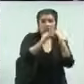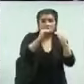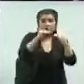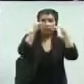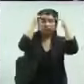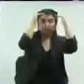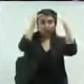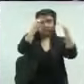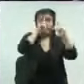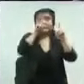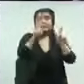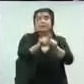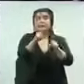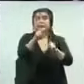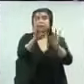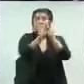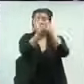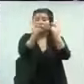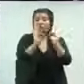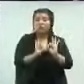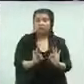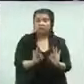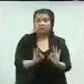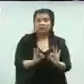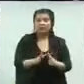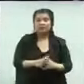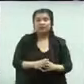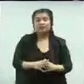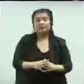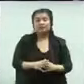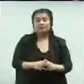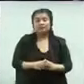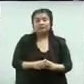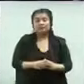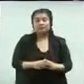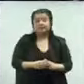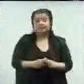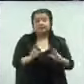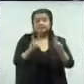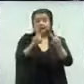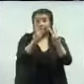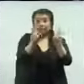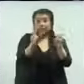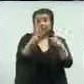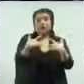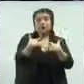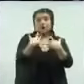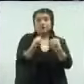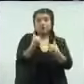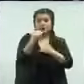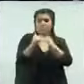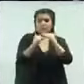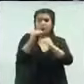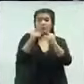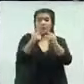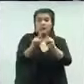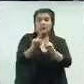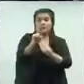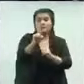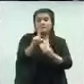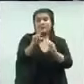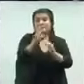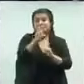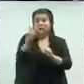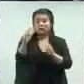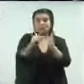presupuesto con ese orden de magnitud? ¿Sí? O sea, entiendo un fortalecimiento gradual, pero irse por 1.200